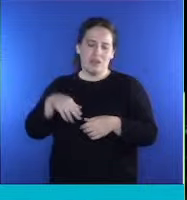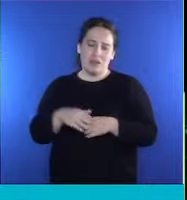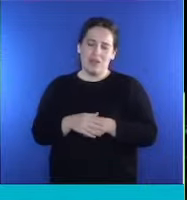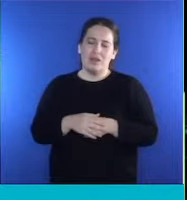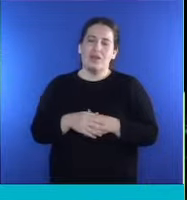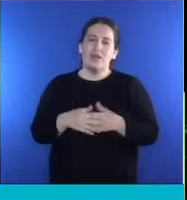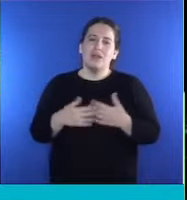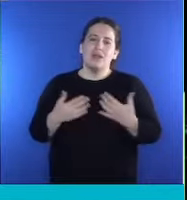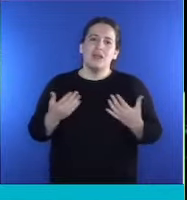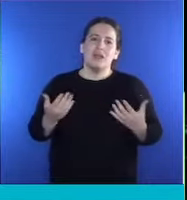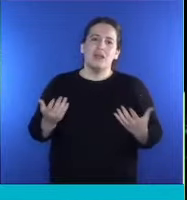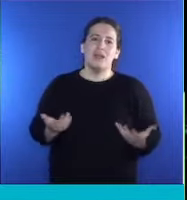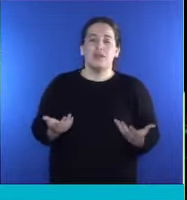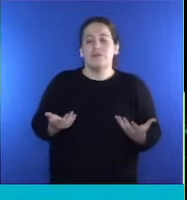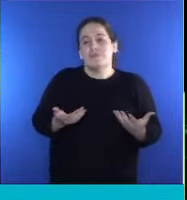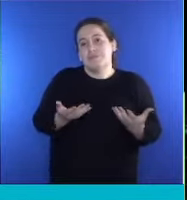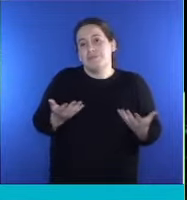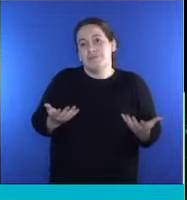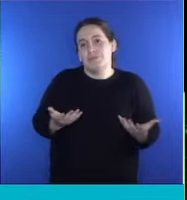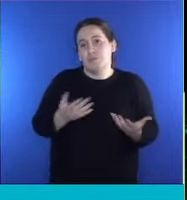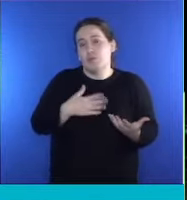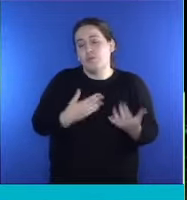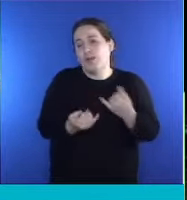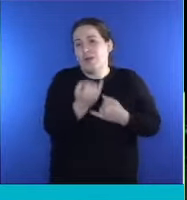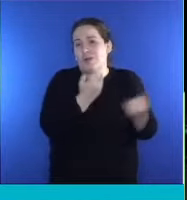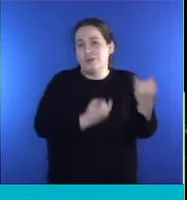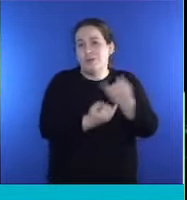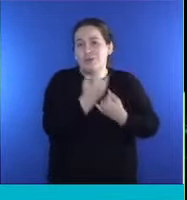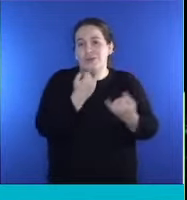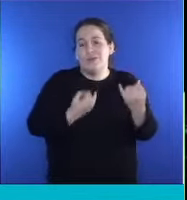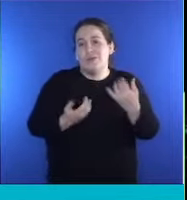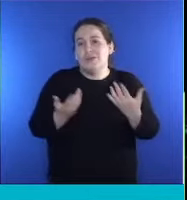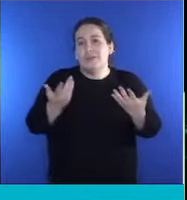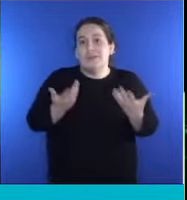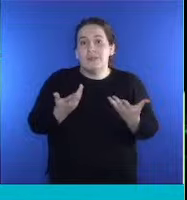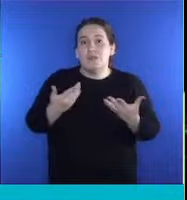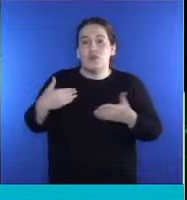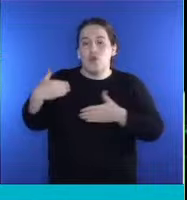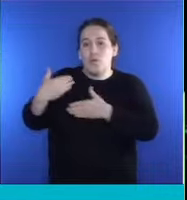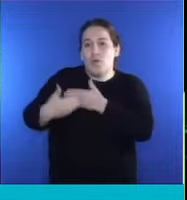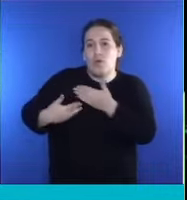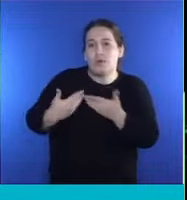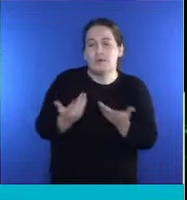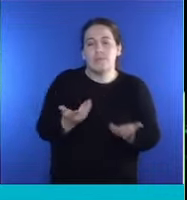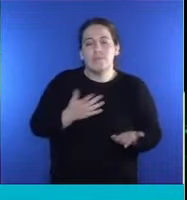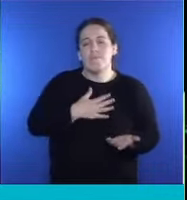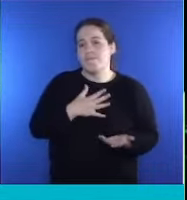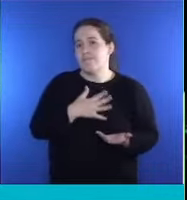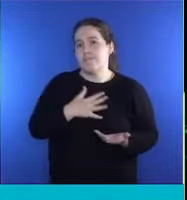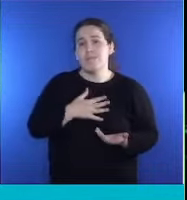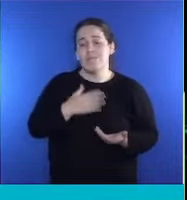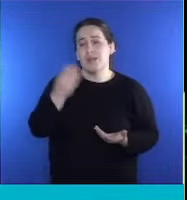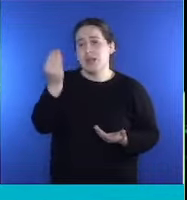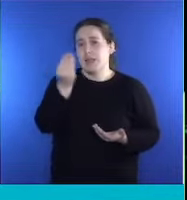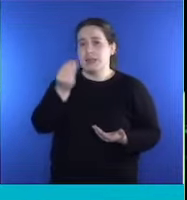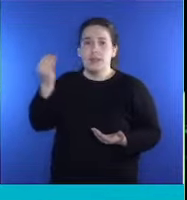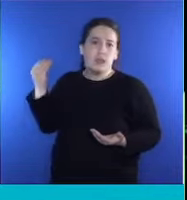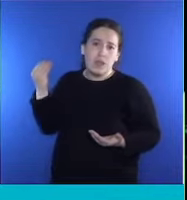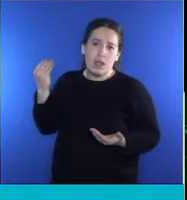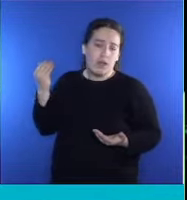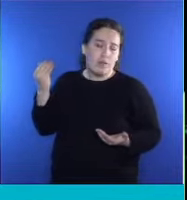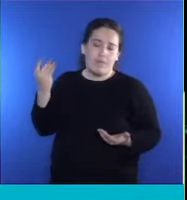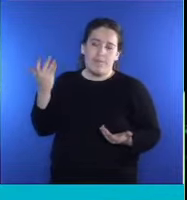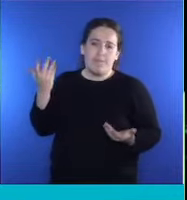que que bueno me venía contando Cómo cómo venía y que lamentablemente el sábado